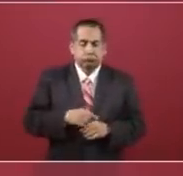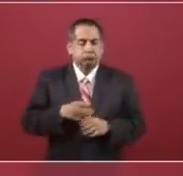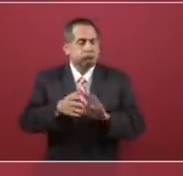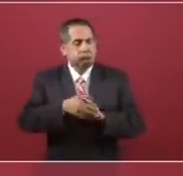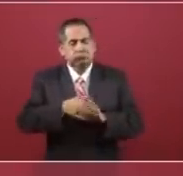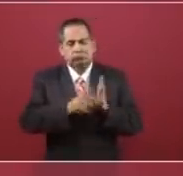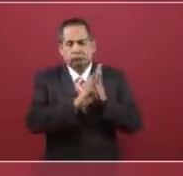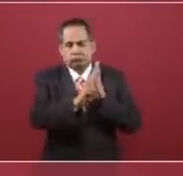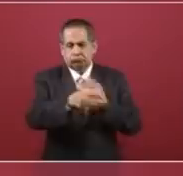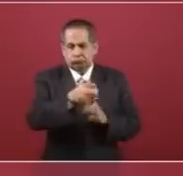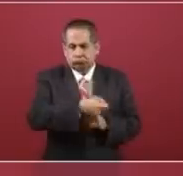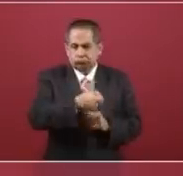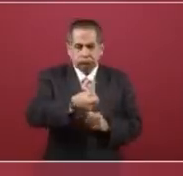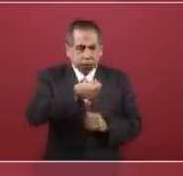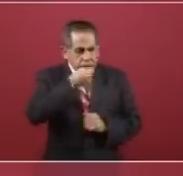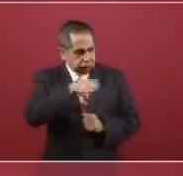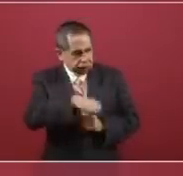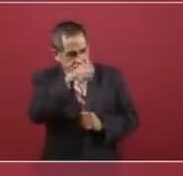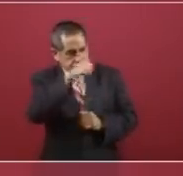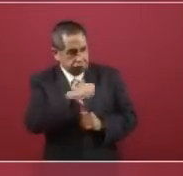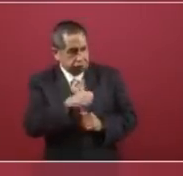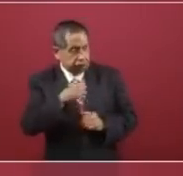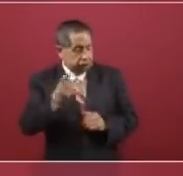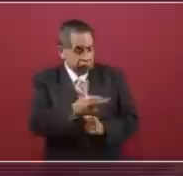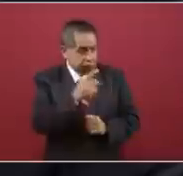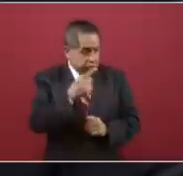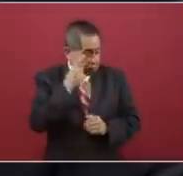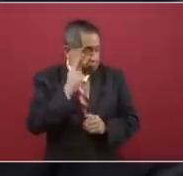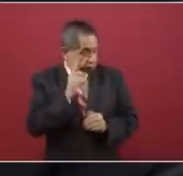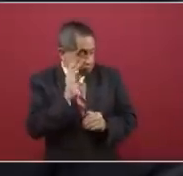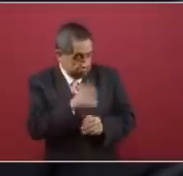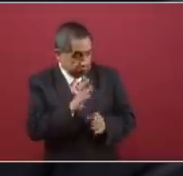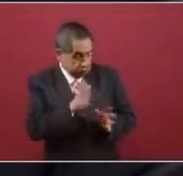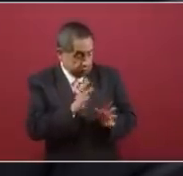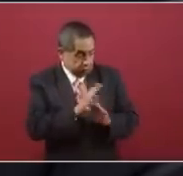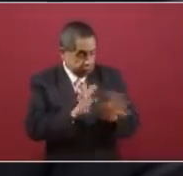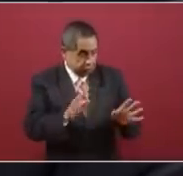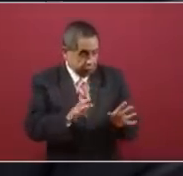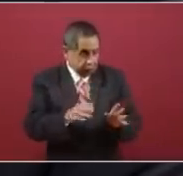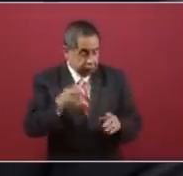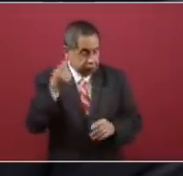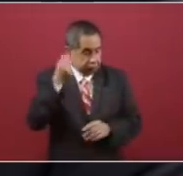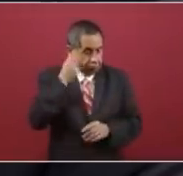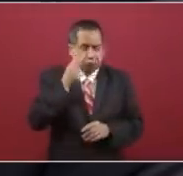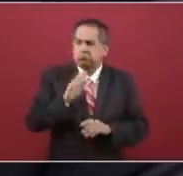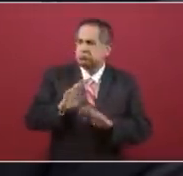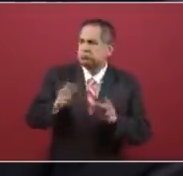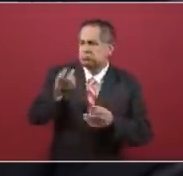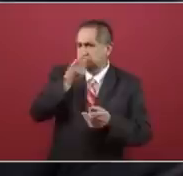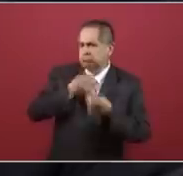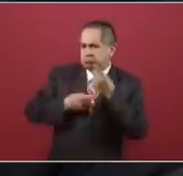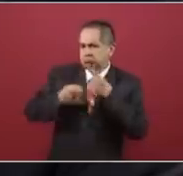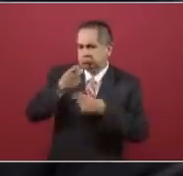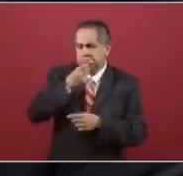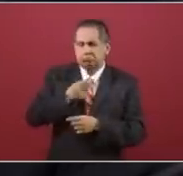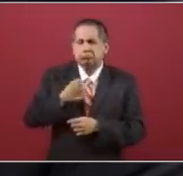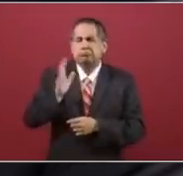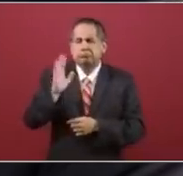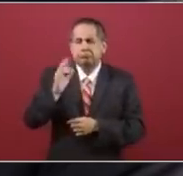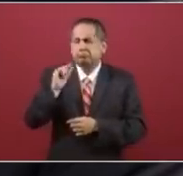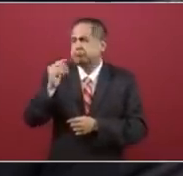saludando y si hay un adulto mayor aprovecho para preguntarle. Y ya muchos me están diciendo que